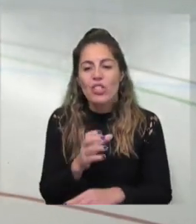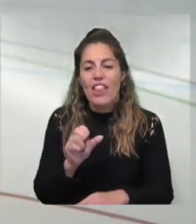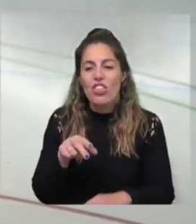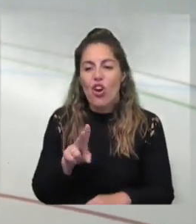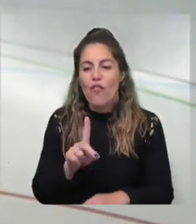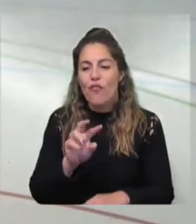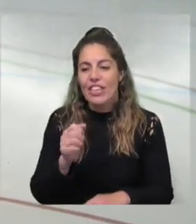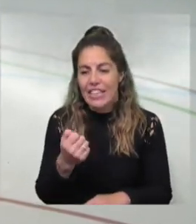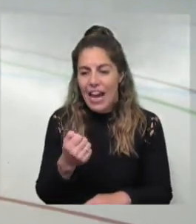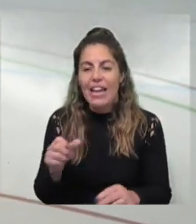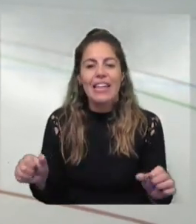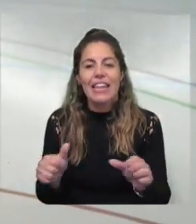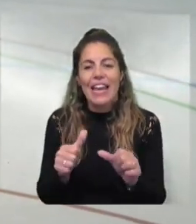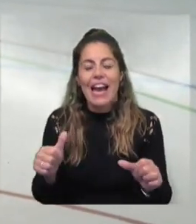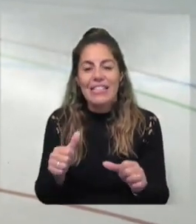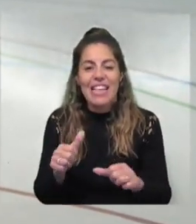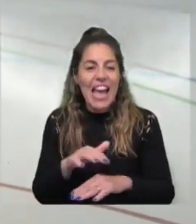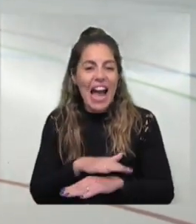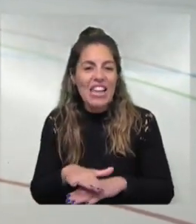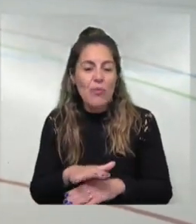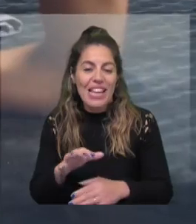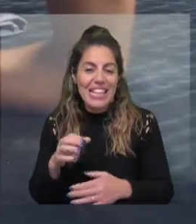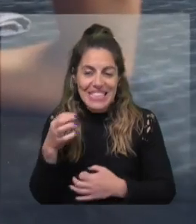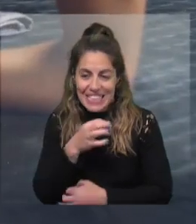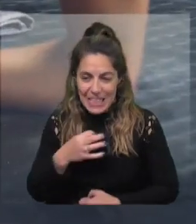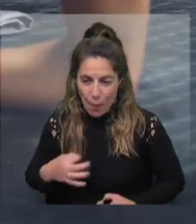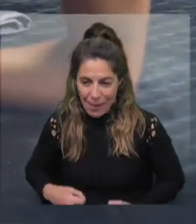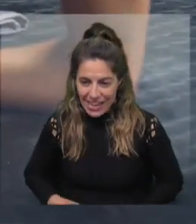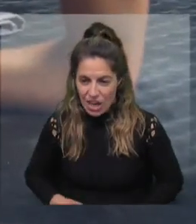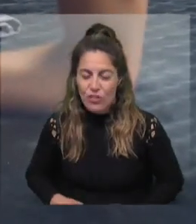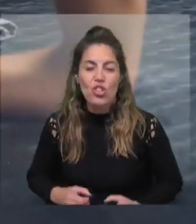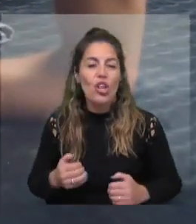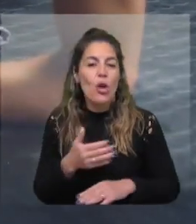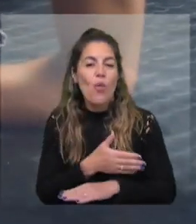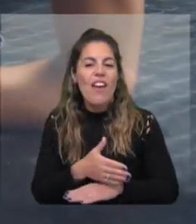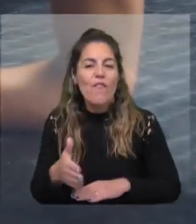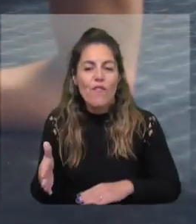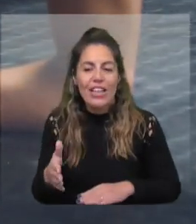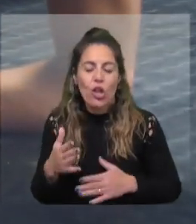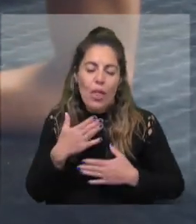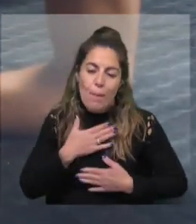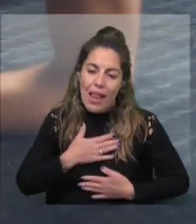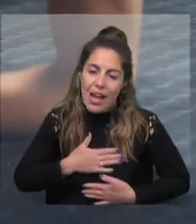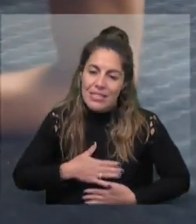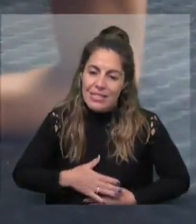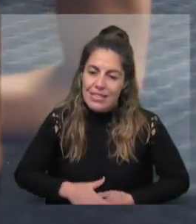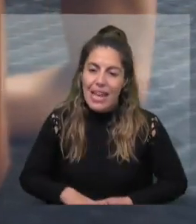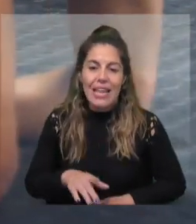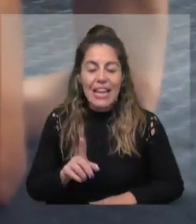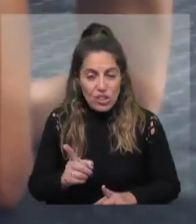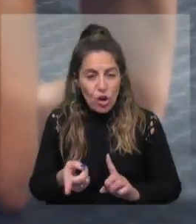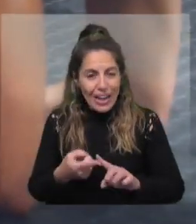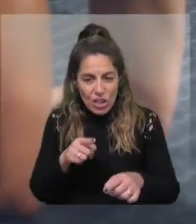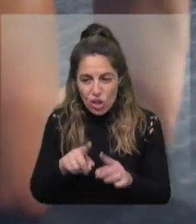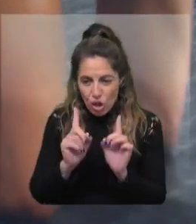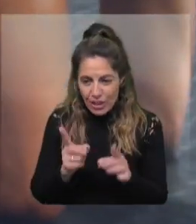que hace que eso a nivel del sistema nervioso tiene un efecto de placer. Eso está muy correlacionado